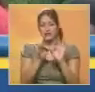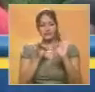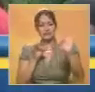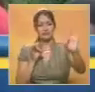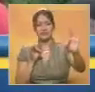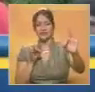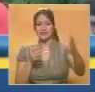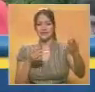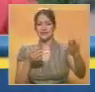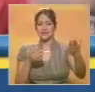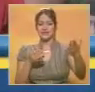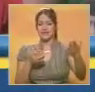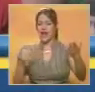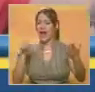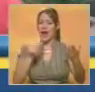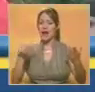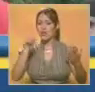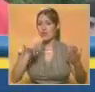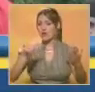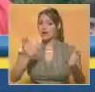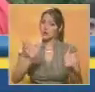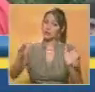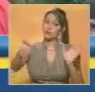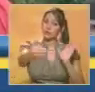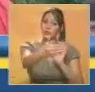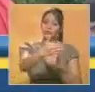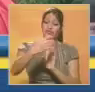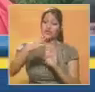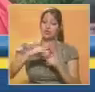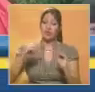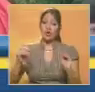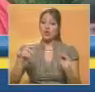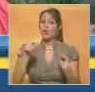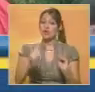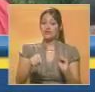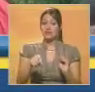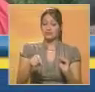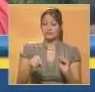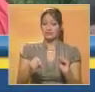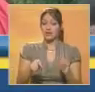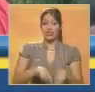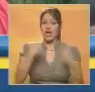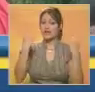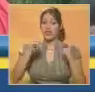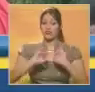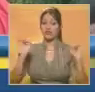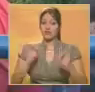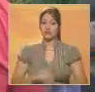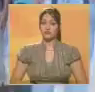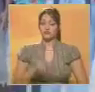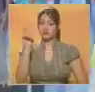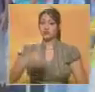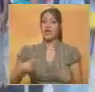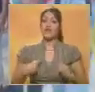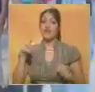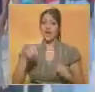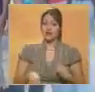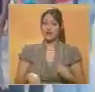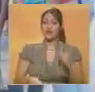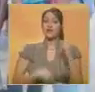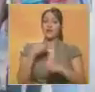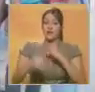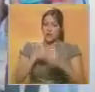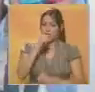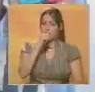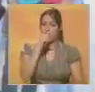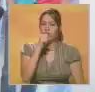que recoge todo el agua de acá y todo eso se ha dañado los habitantes de esta comunidad que realizan